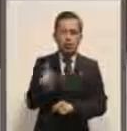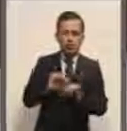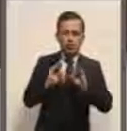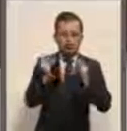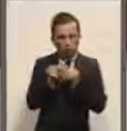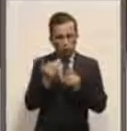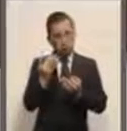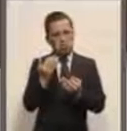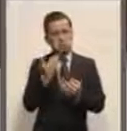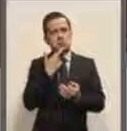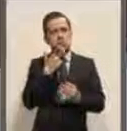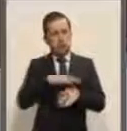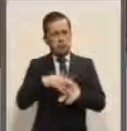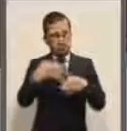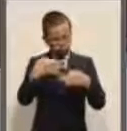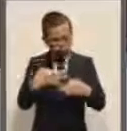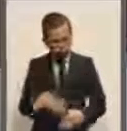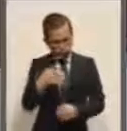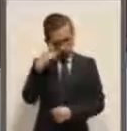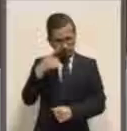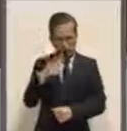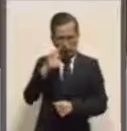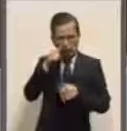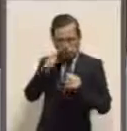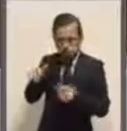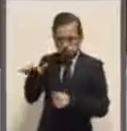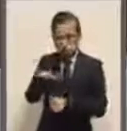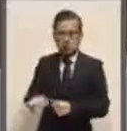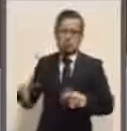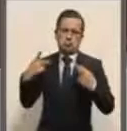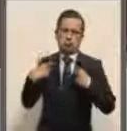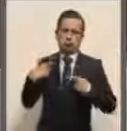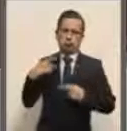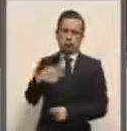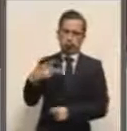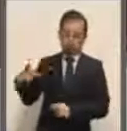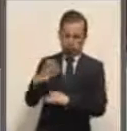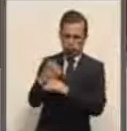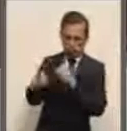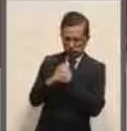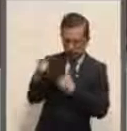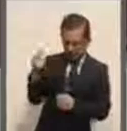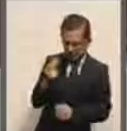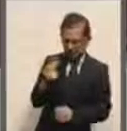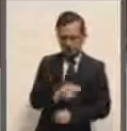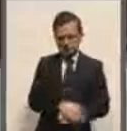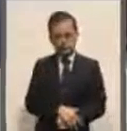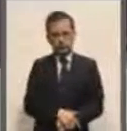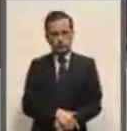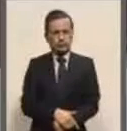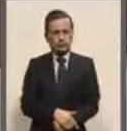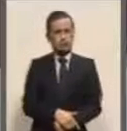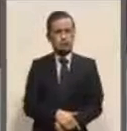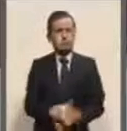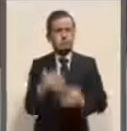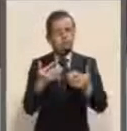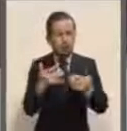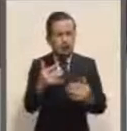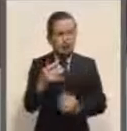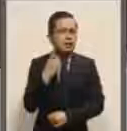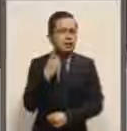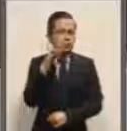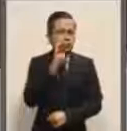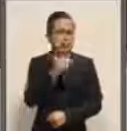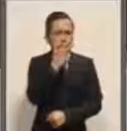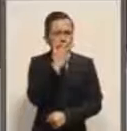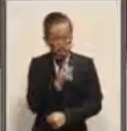para que el Estado atienda las demandas ciudadanas. Diputadas y diputados, durante la cuarta transformación de